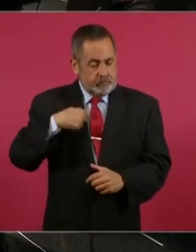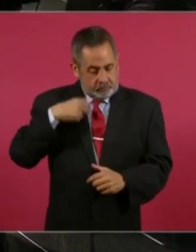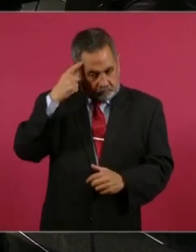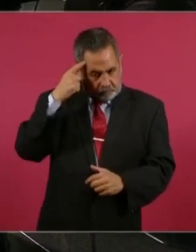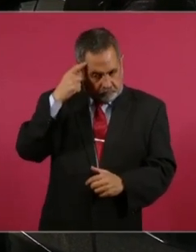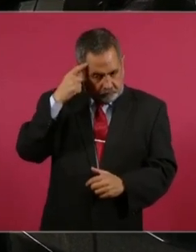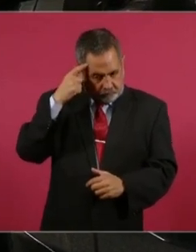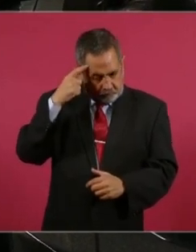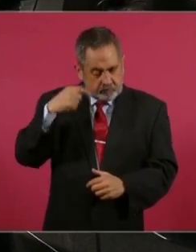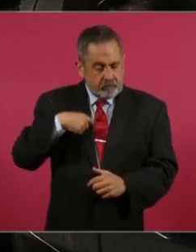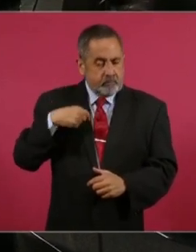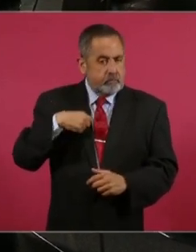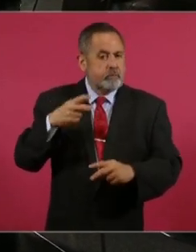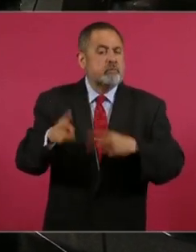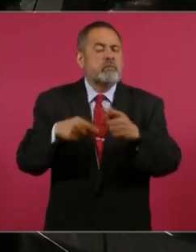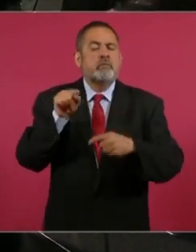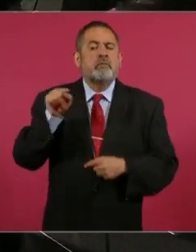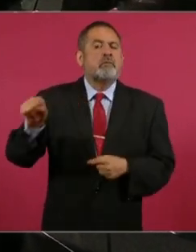a tener